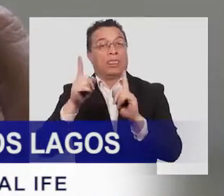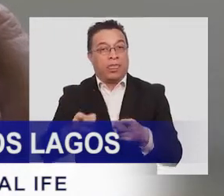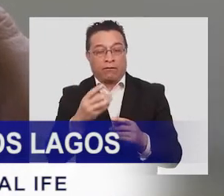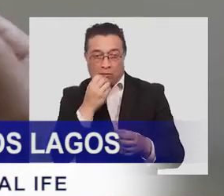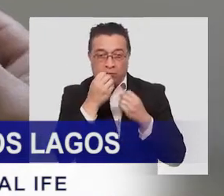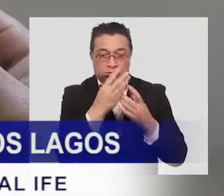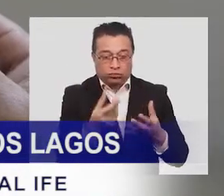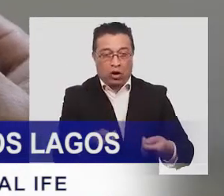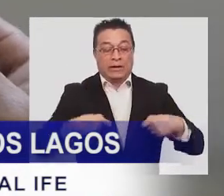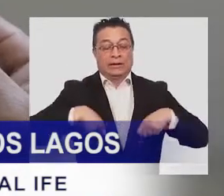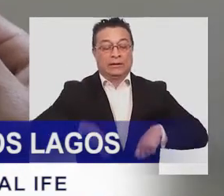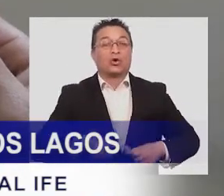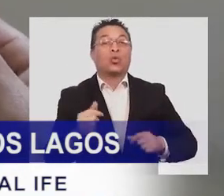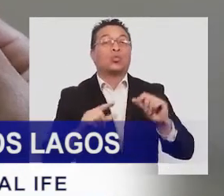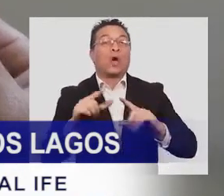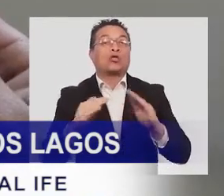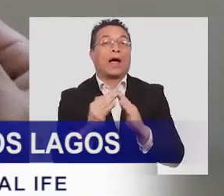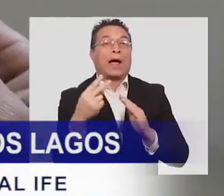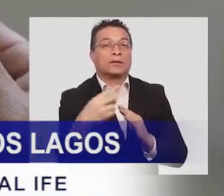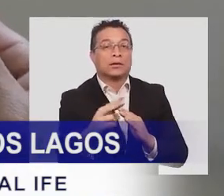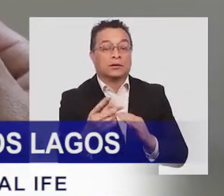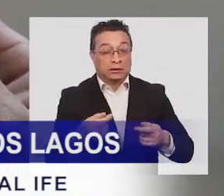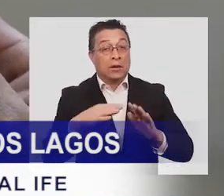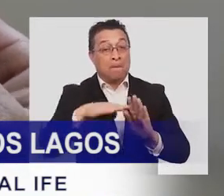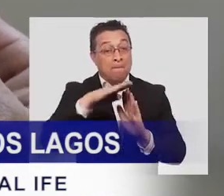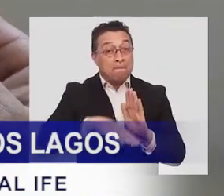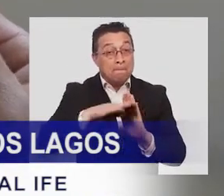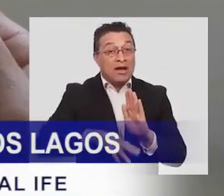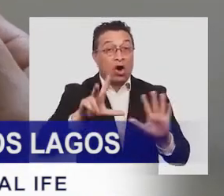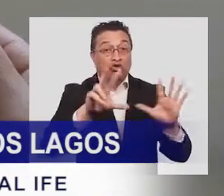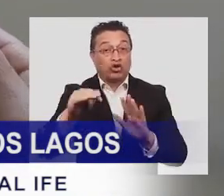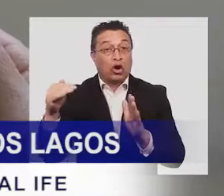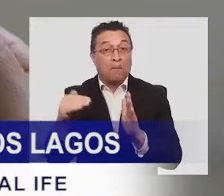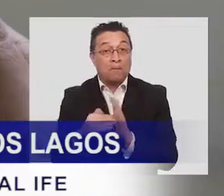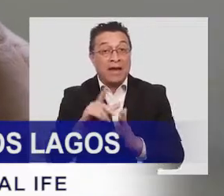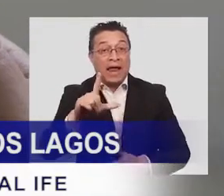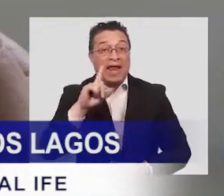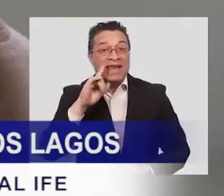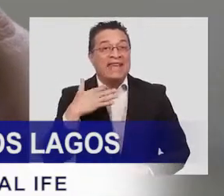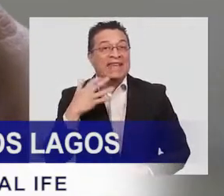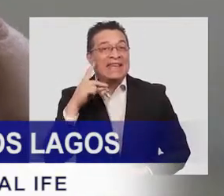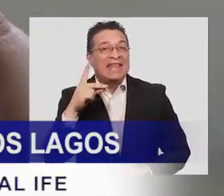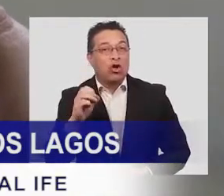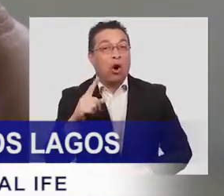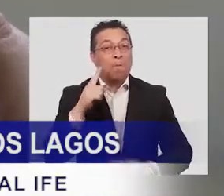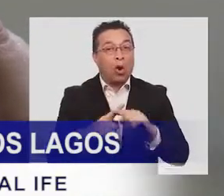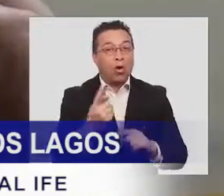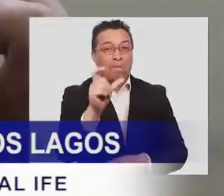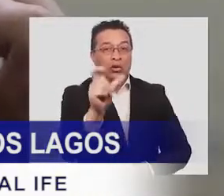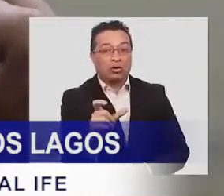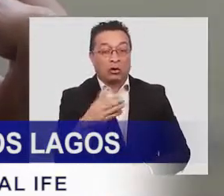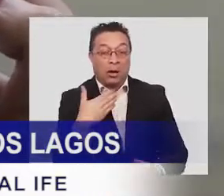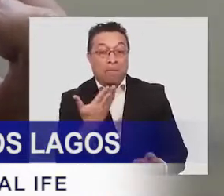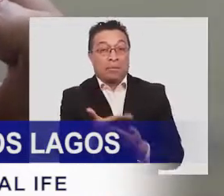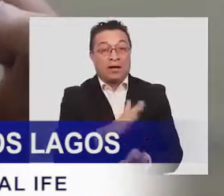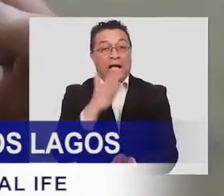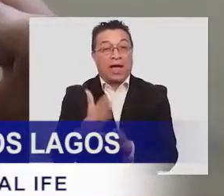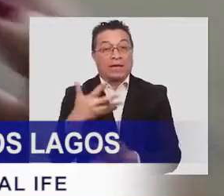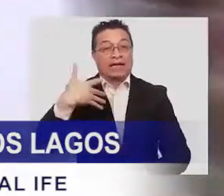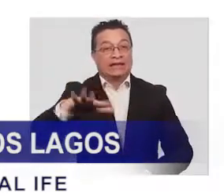de 39.000 millones de pesos para la región, destacó la ministra de Desarrollo Social en su visita a la región de Los Lagos.